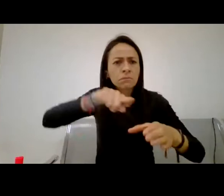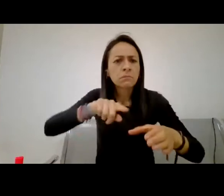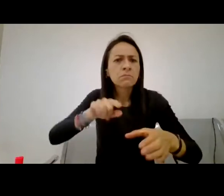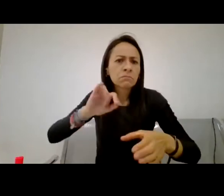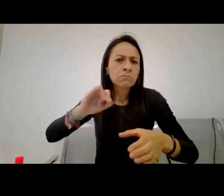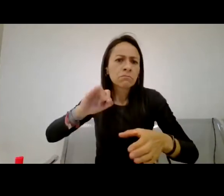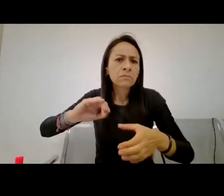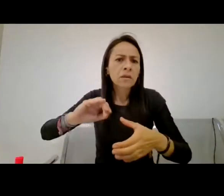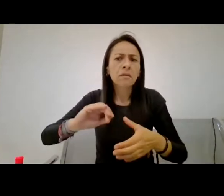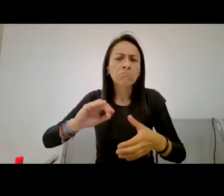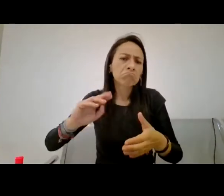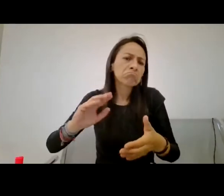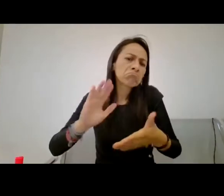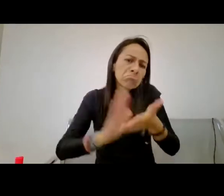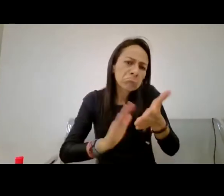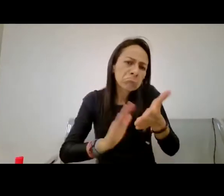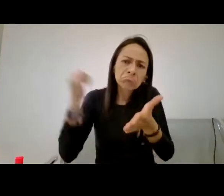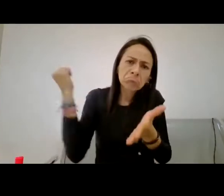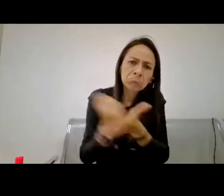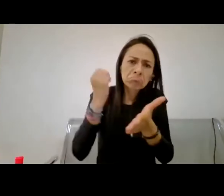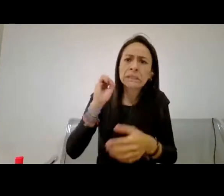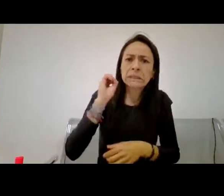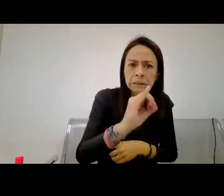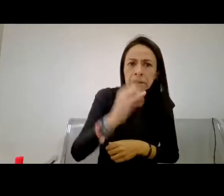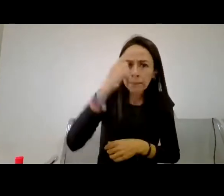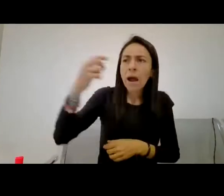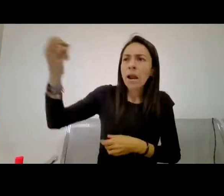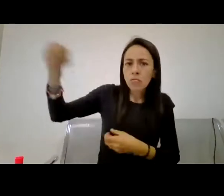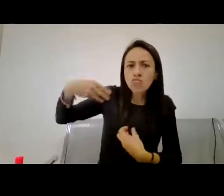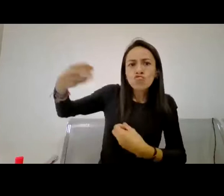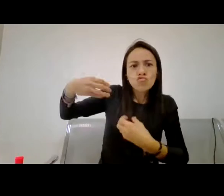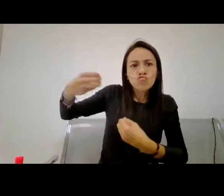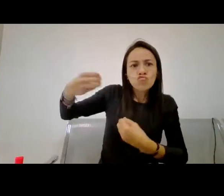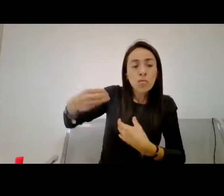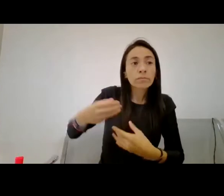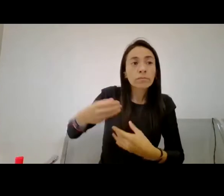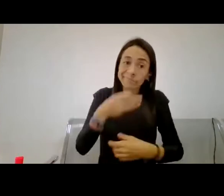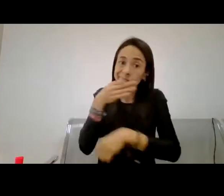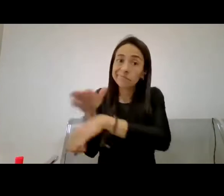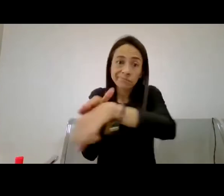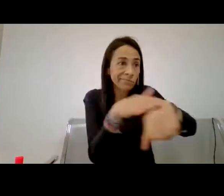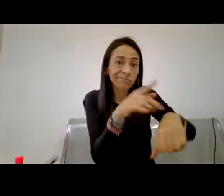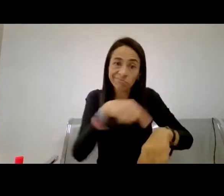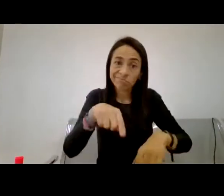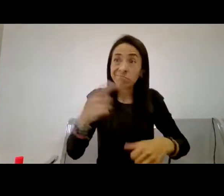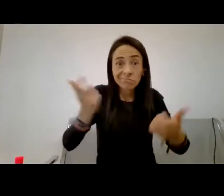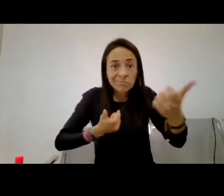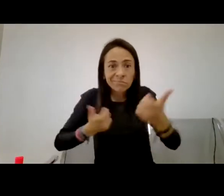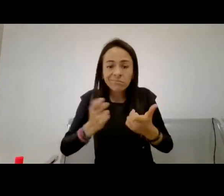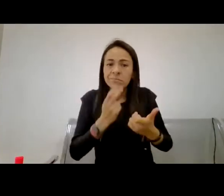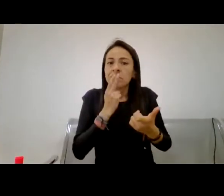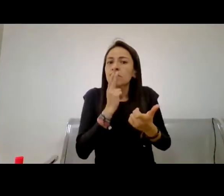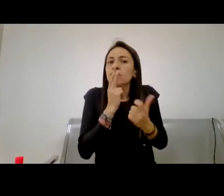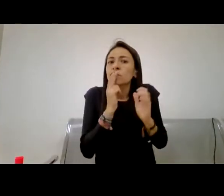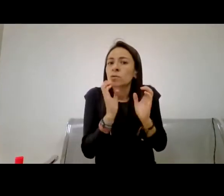pues que cuiden mucho todos los ingresos, ¿no? O sea, que ahora más que nunca las organizaciones deben